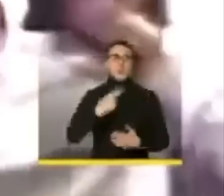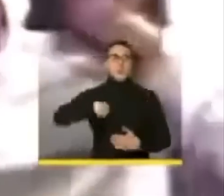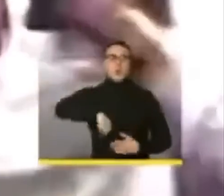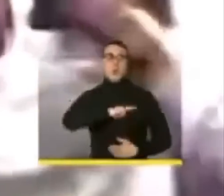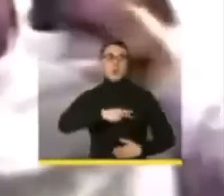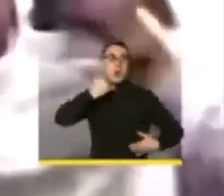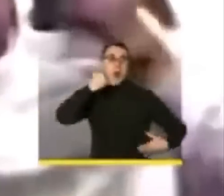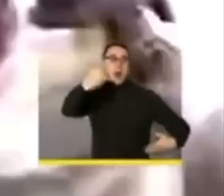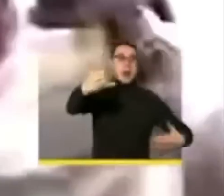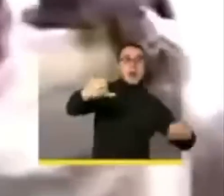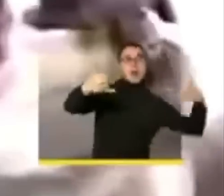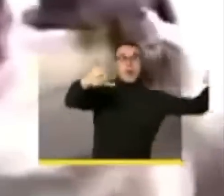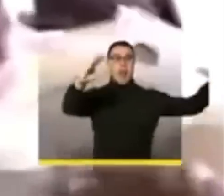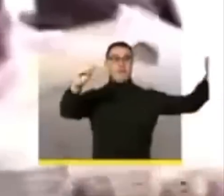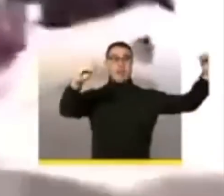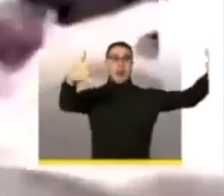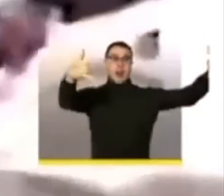usamos teléfonos.